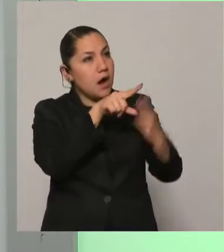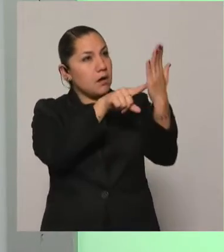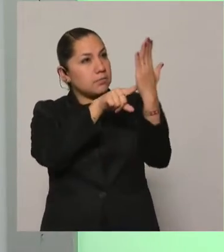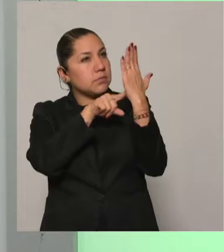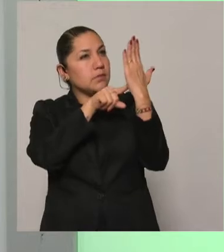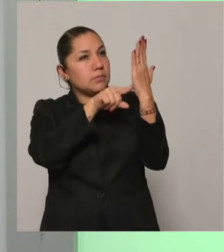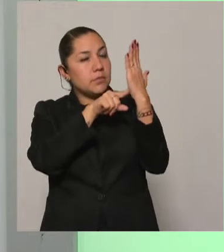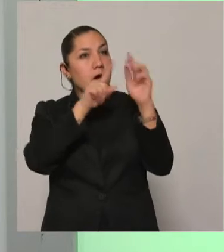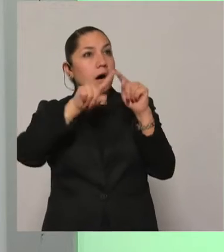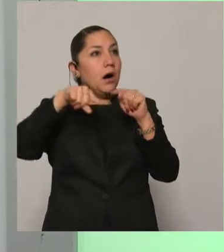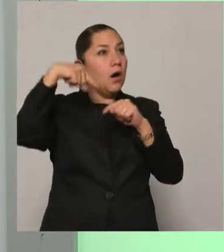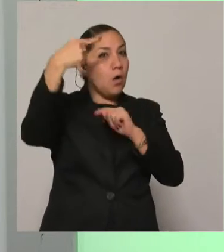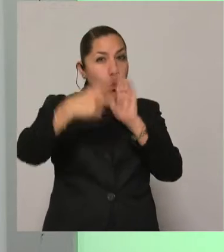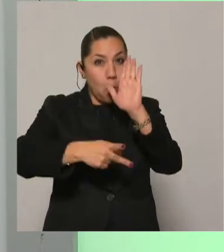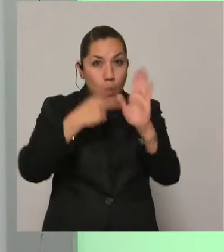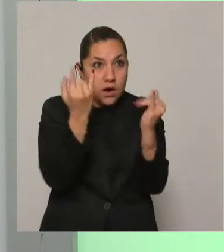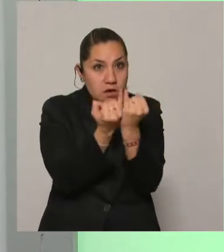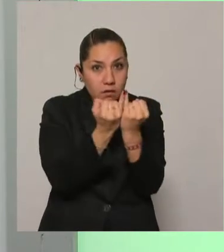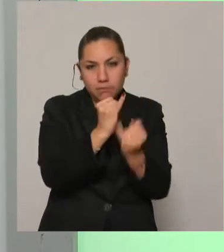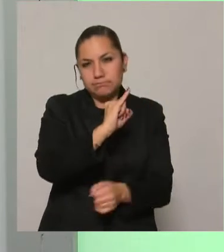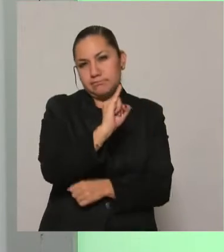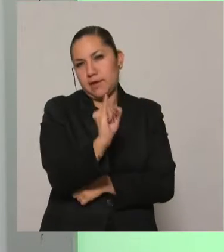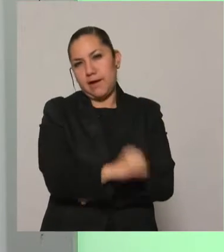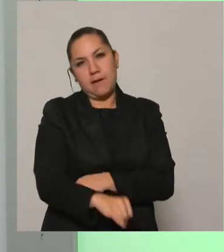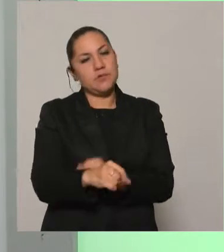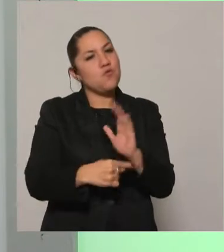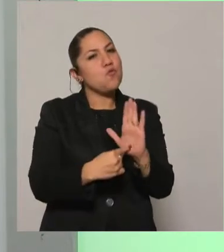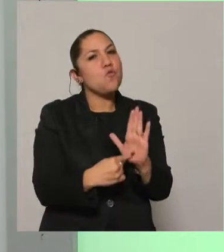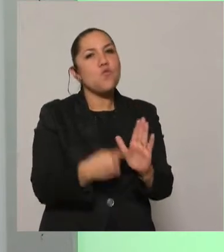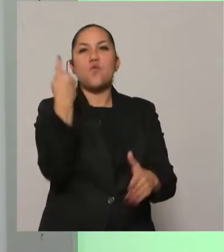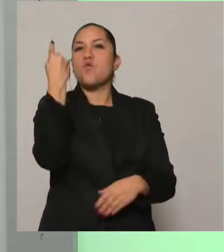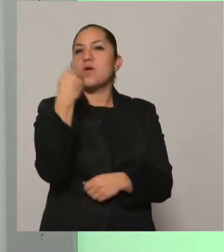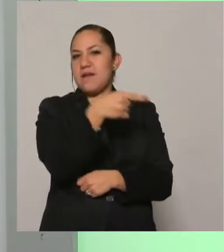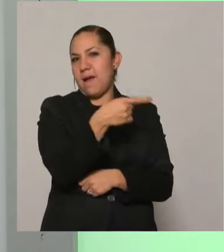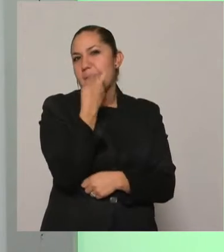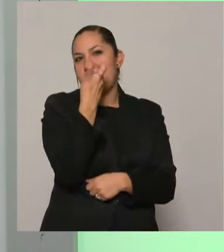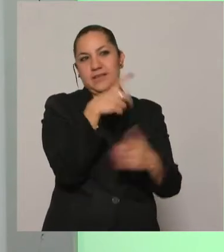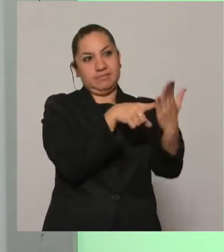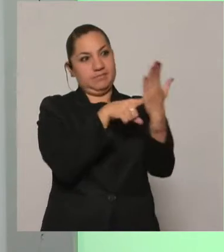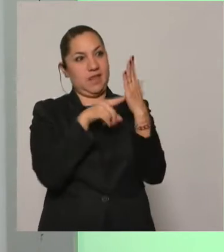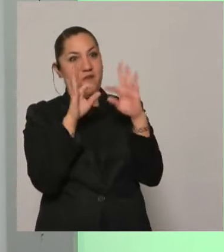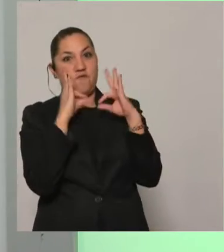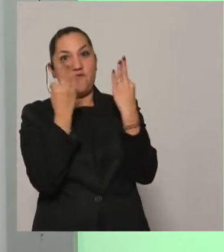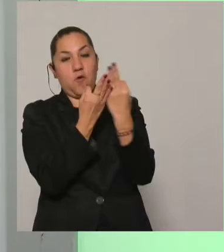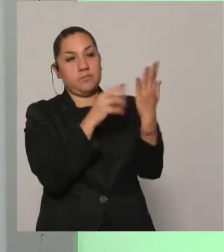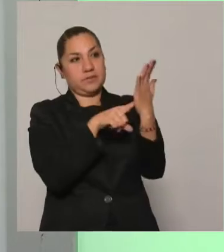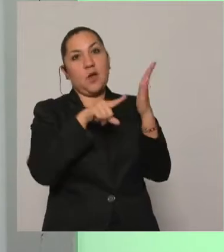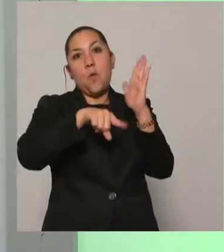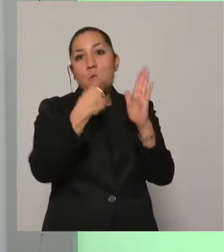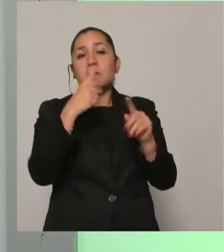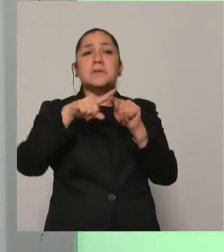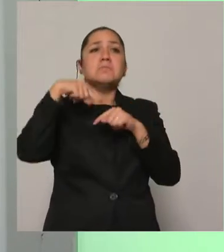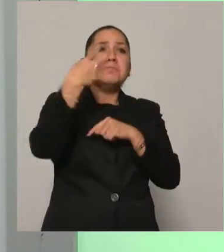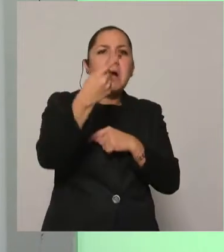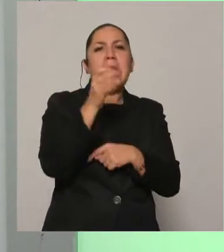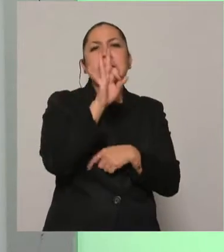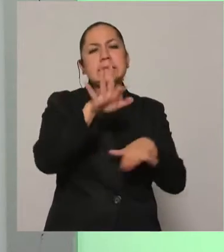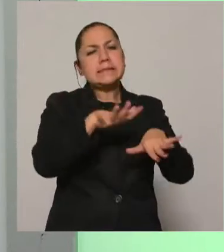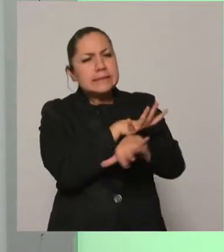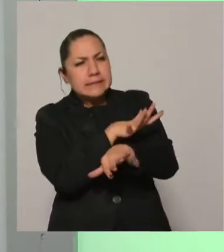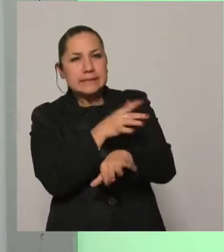historia y jamás se va a volver a repetir de la misma manera. Y esta época pues es justo para compartir